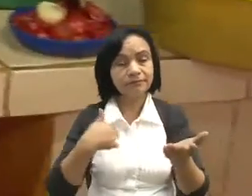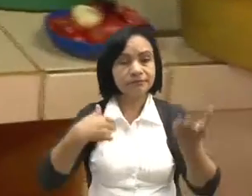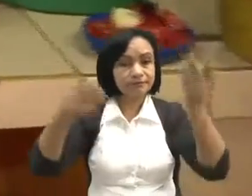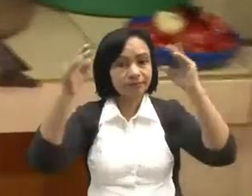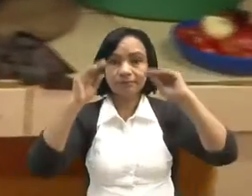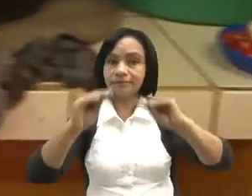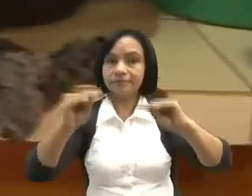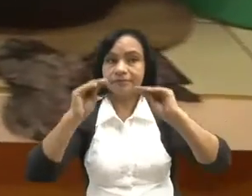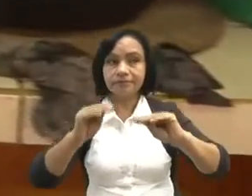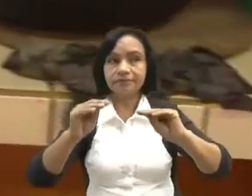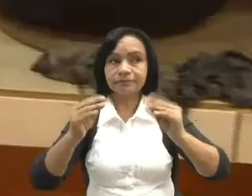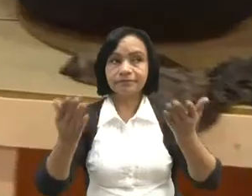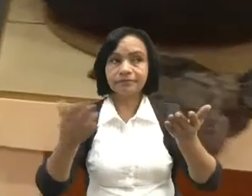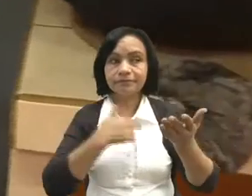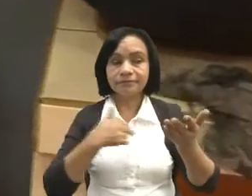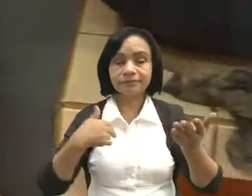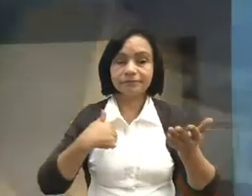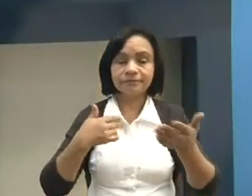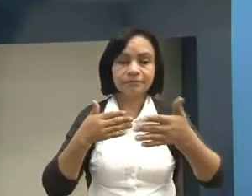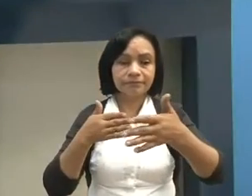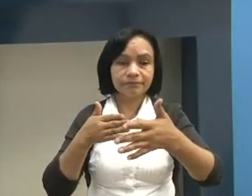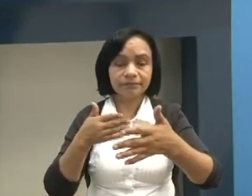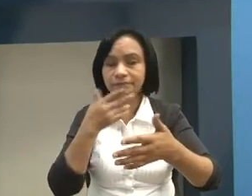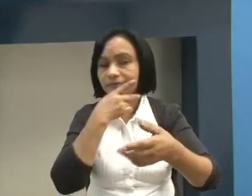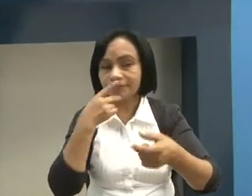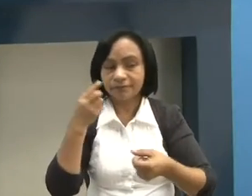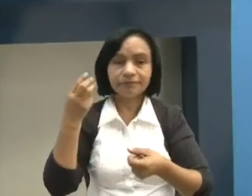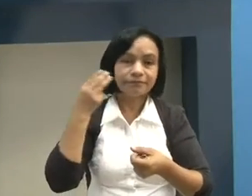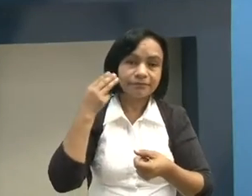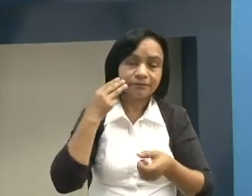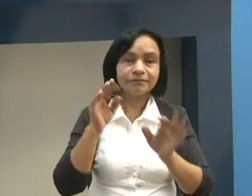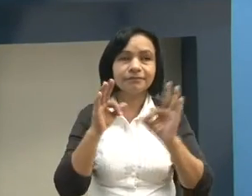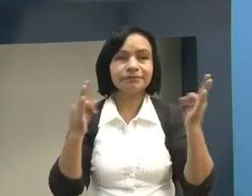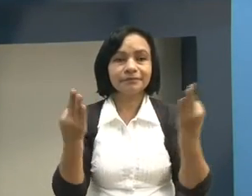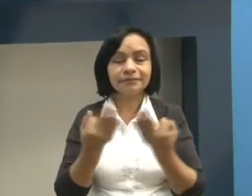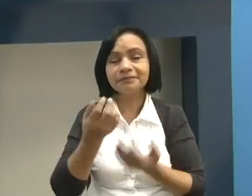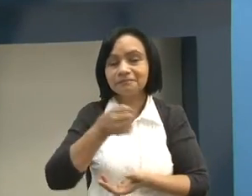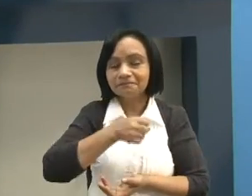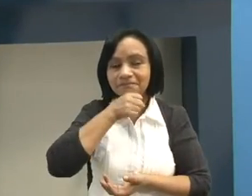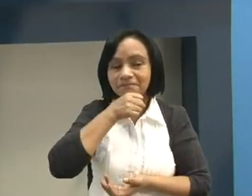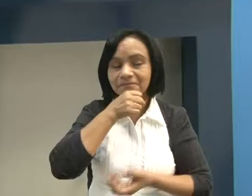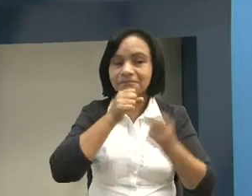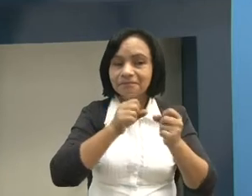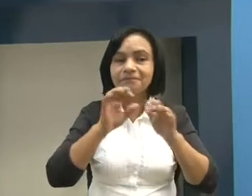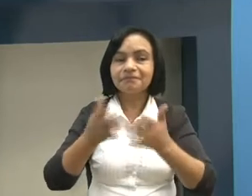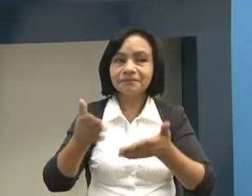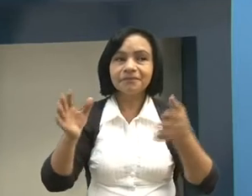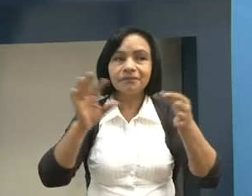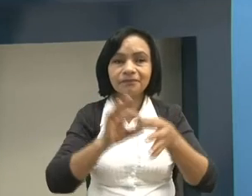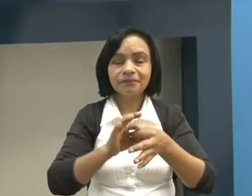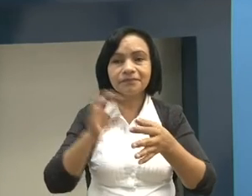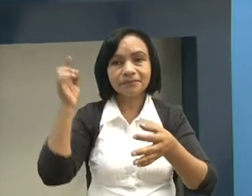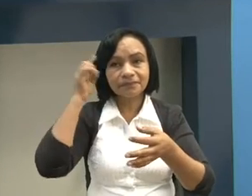educación? Y en ese sentido ya se involucran mamá, papá, la familia, bueno, incluso a veces hasta los abuelitos. Exactamente. Es que